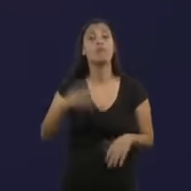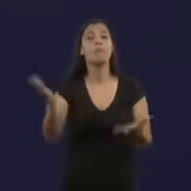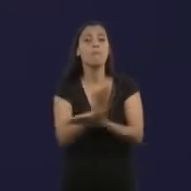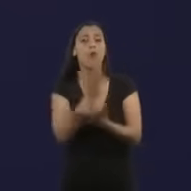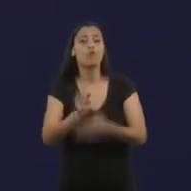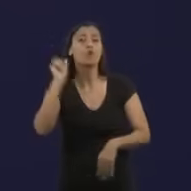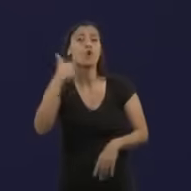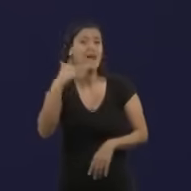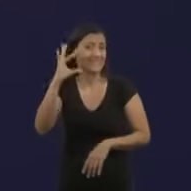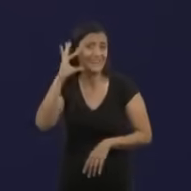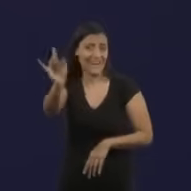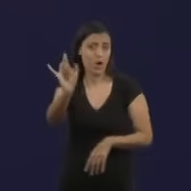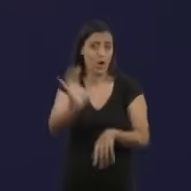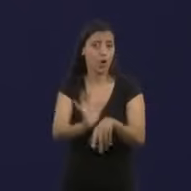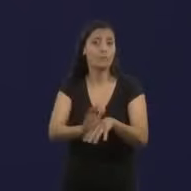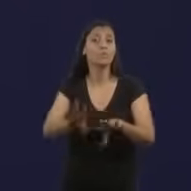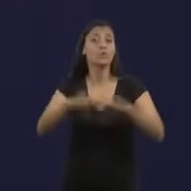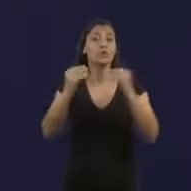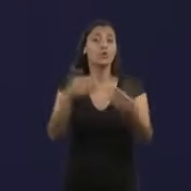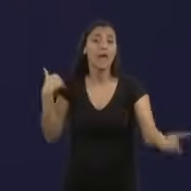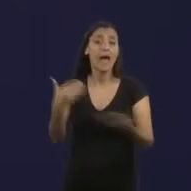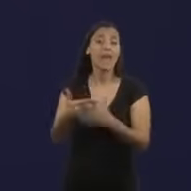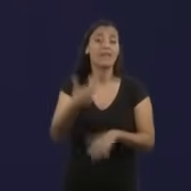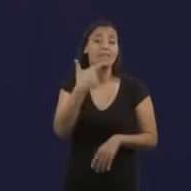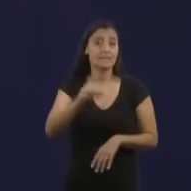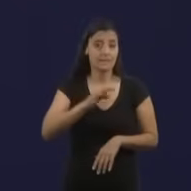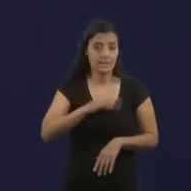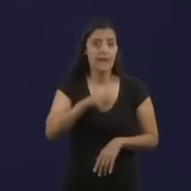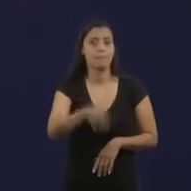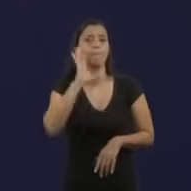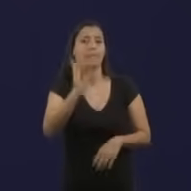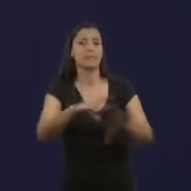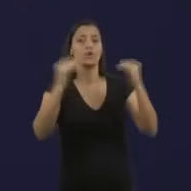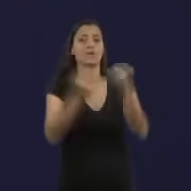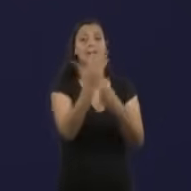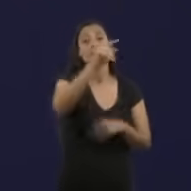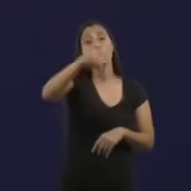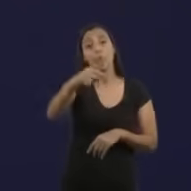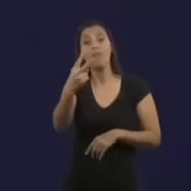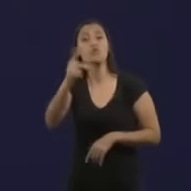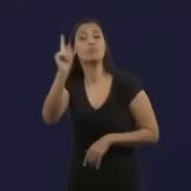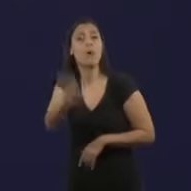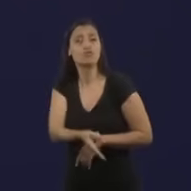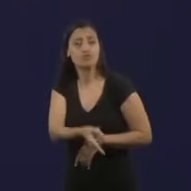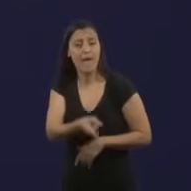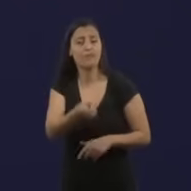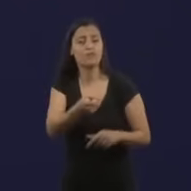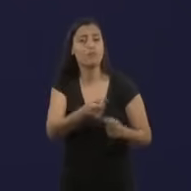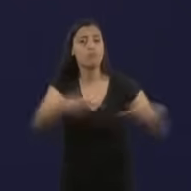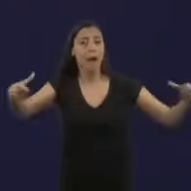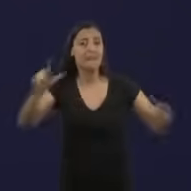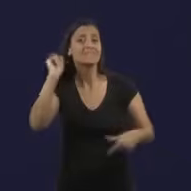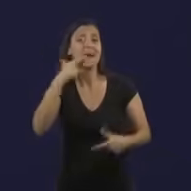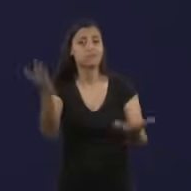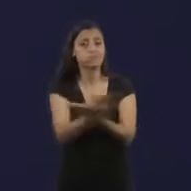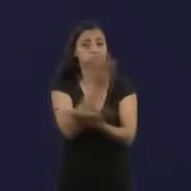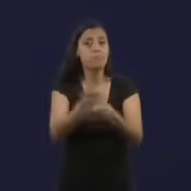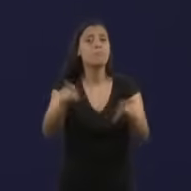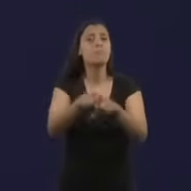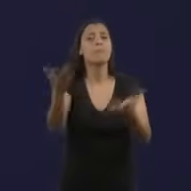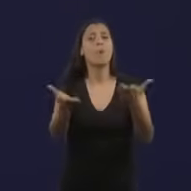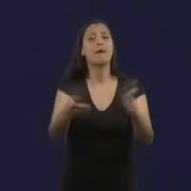alta en los últimos 17 años y representó un 5,2 por respecto al mismo